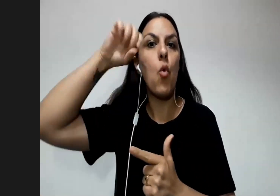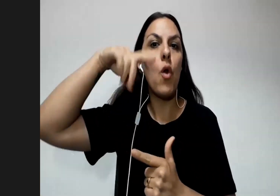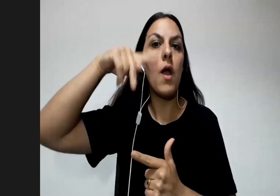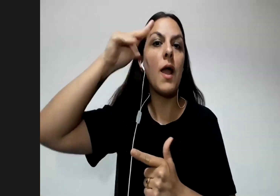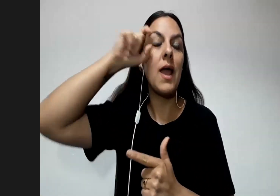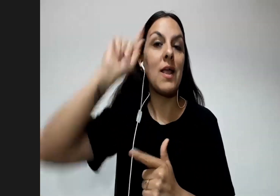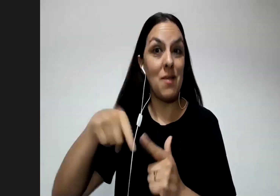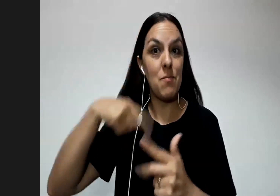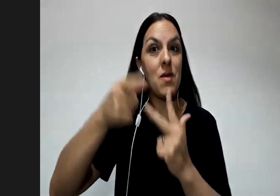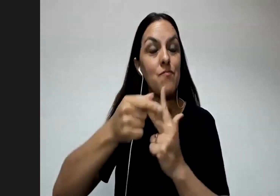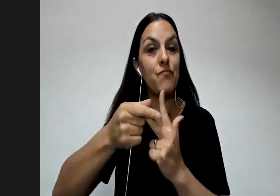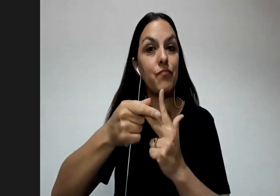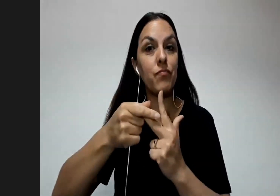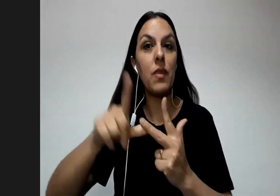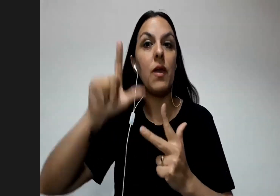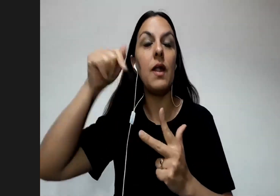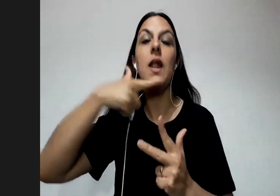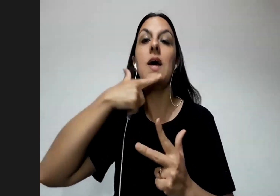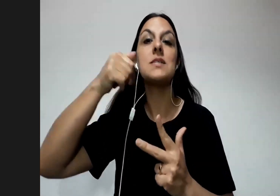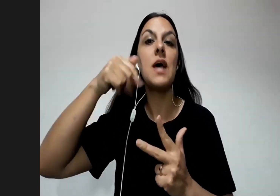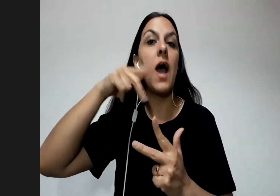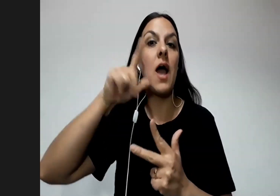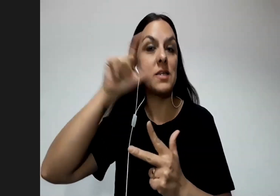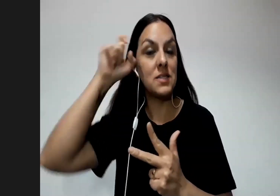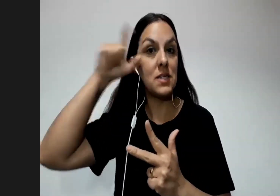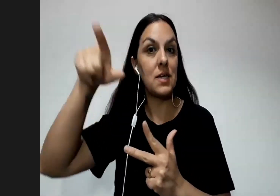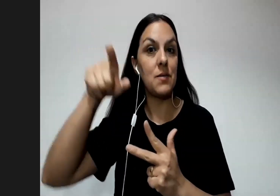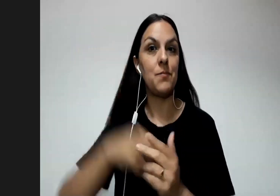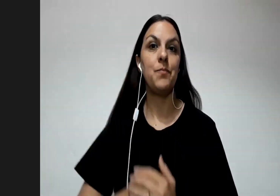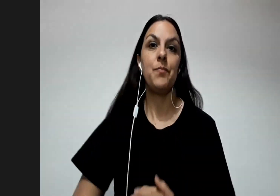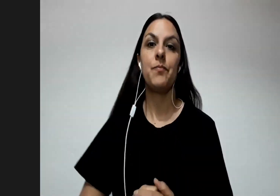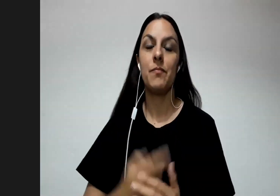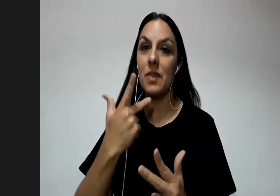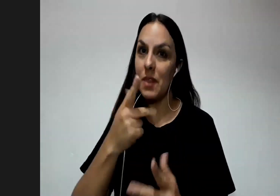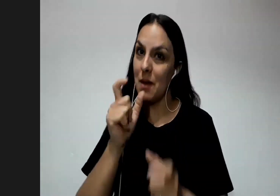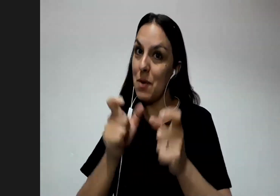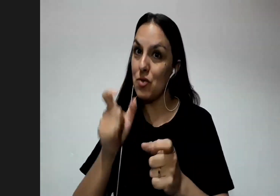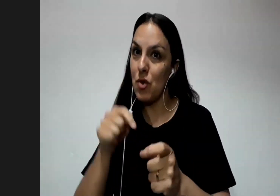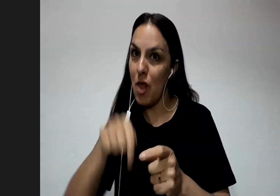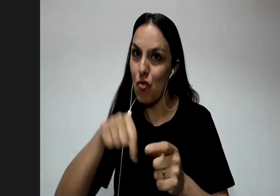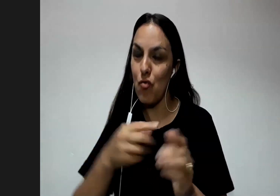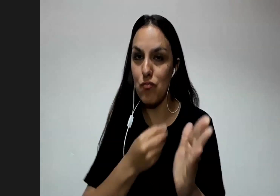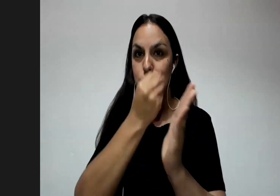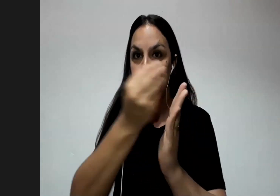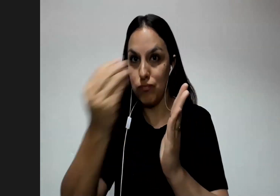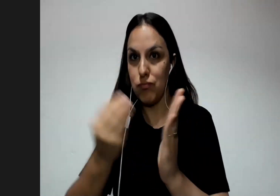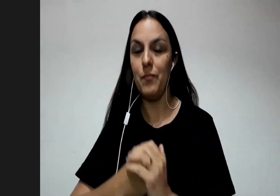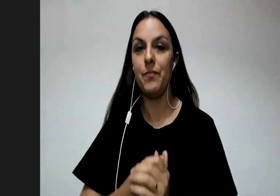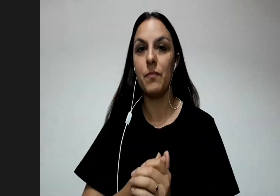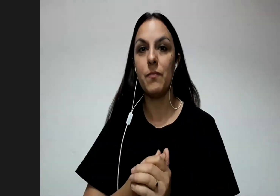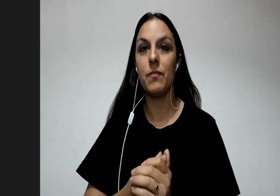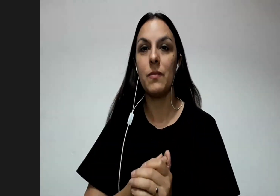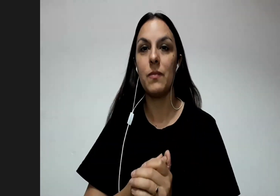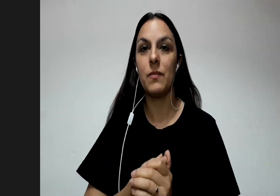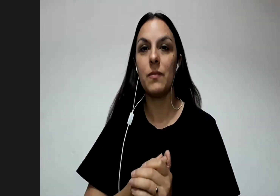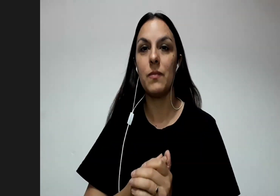del doctor José Luis Lasalle, que es el presidente de FACA. Así que yo solamente quería decir esto, agradecerles la